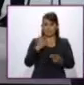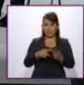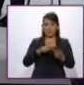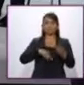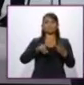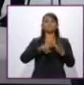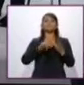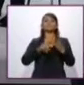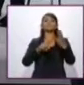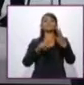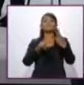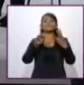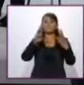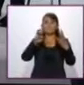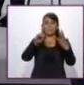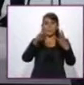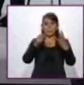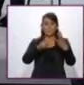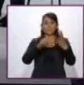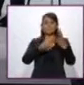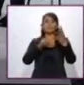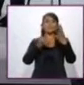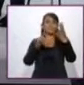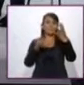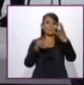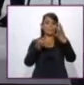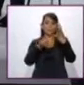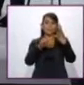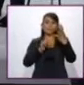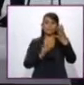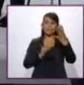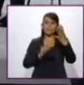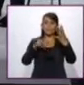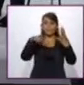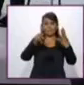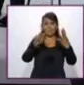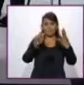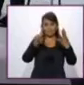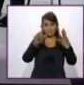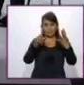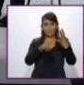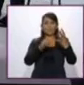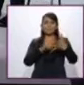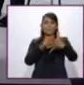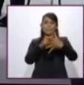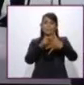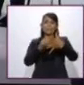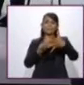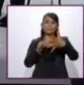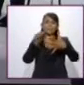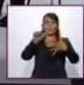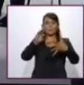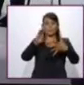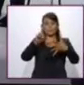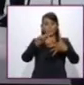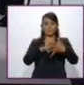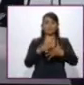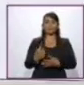lugar. Betty León, cuarto lugar. Katia Reséndiz, quinto lugar. Abigail, sexto